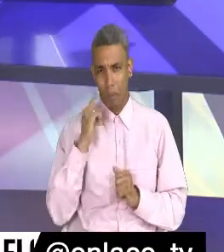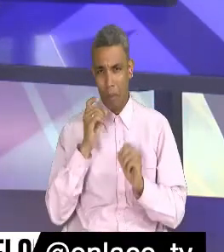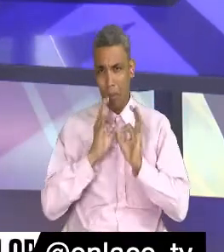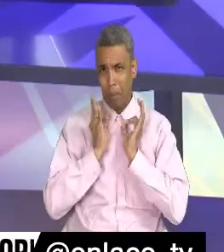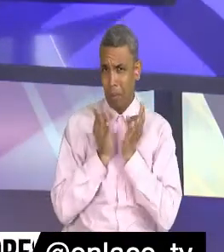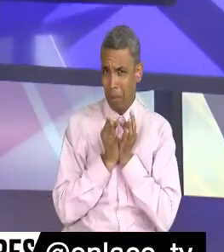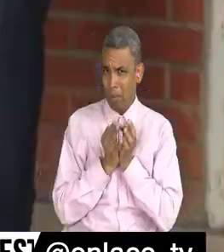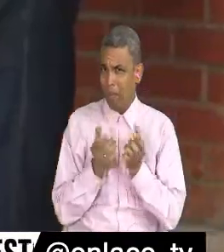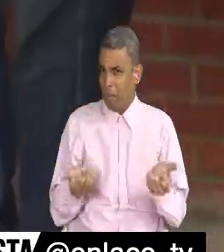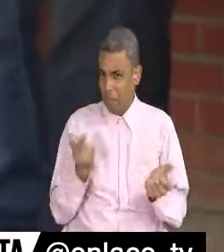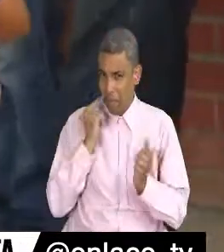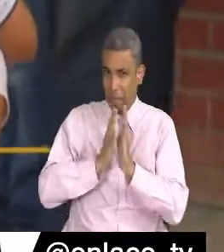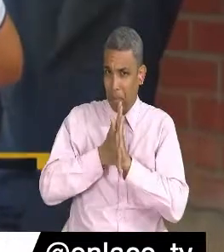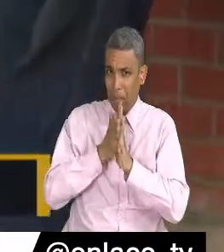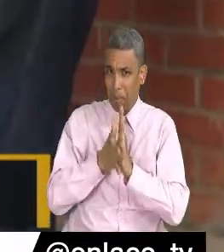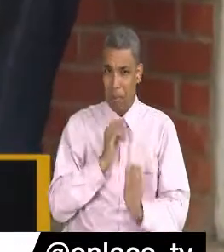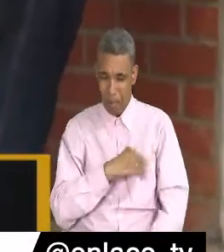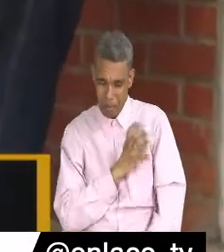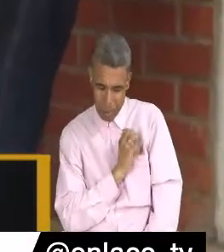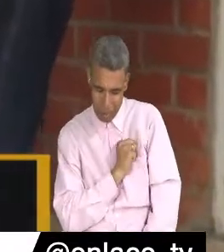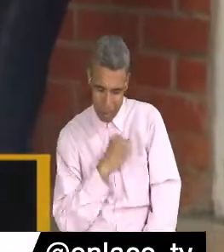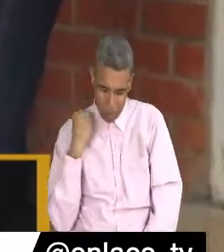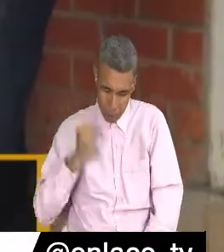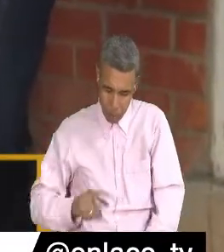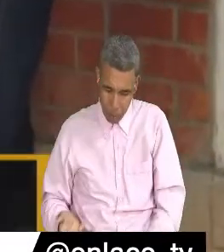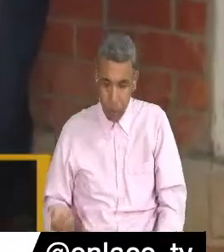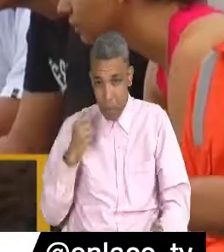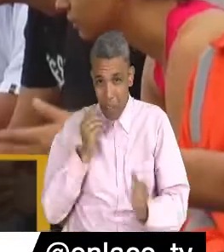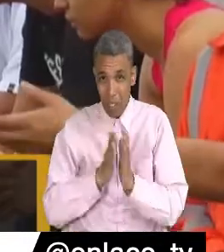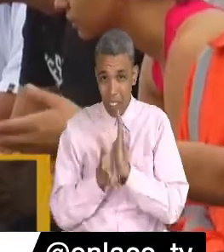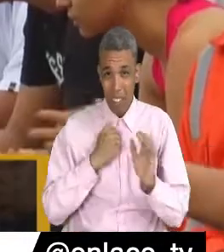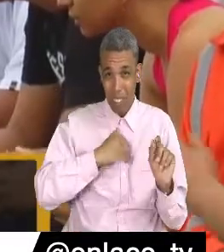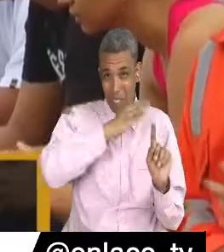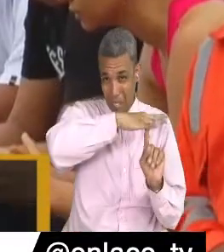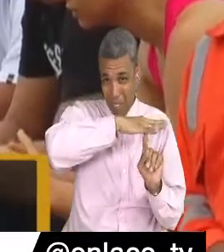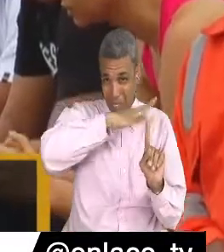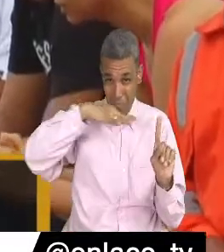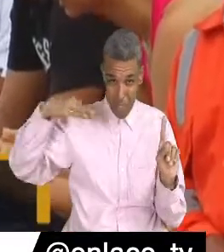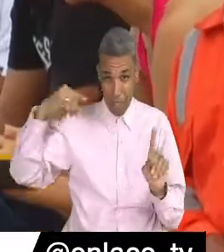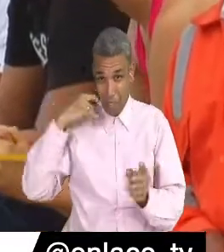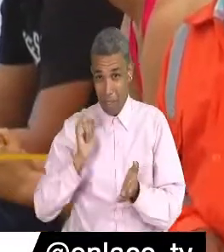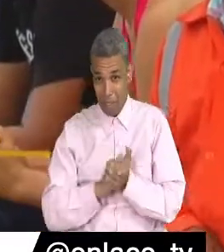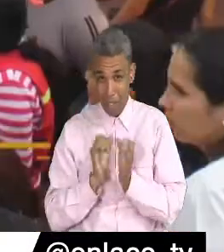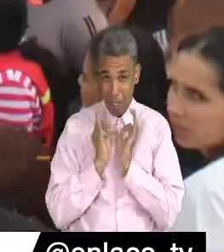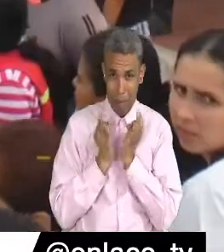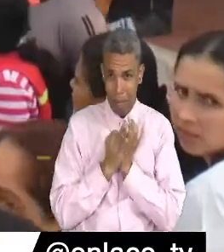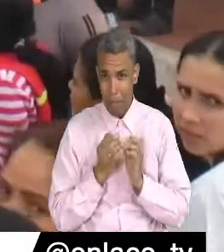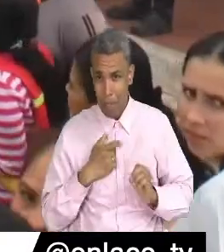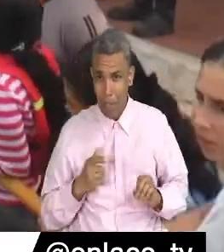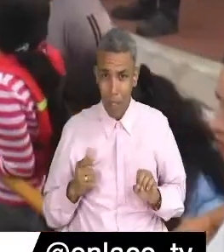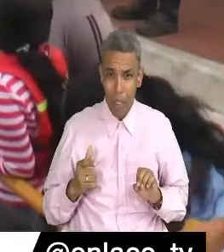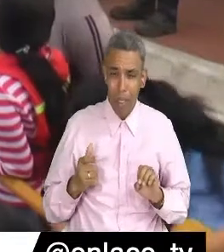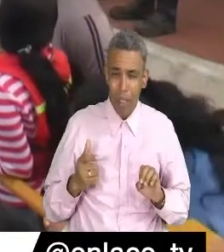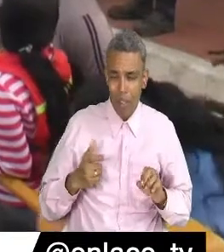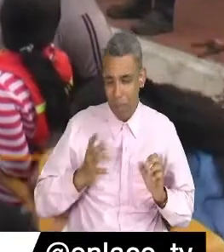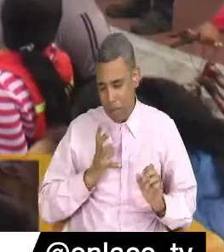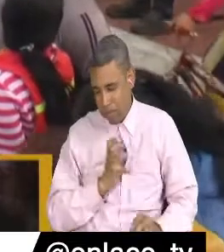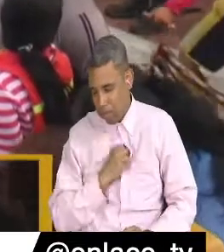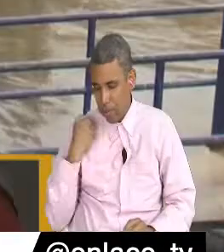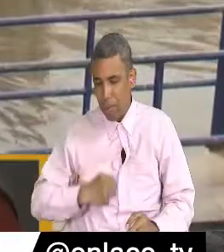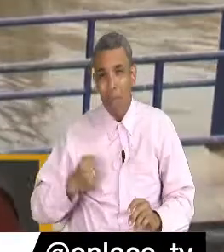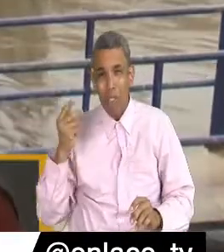constante. Escenas de dolor se vivieron en la terminal fluvial hasta donde llegaron los familiares de los dos hermanos que se ahogaron en las aguas de la ciénaga